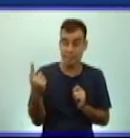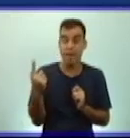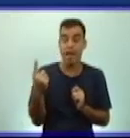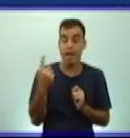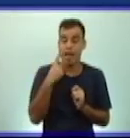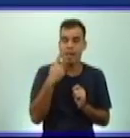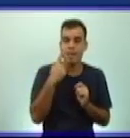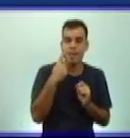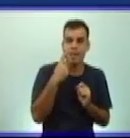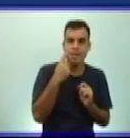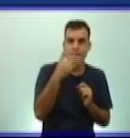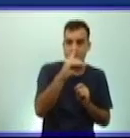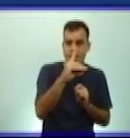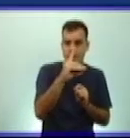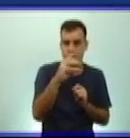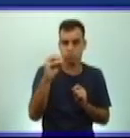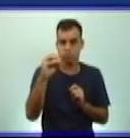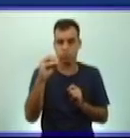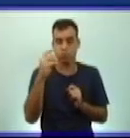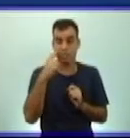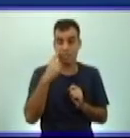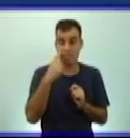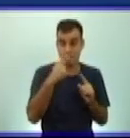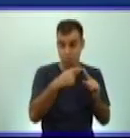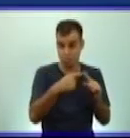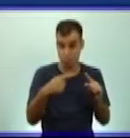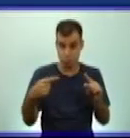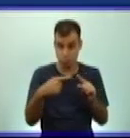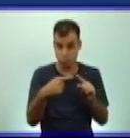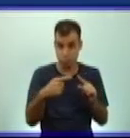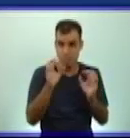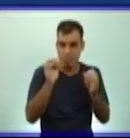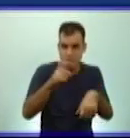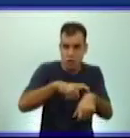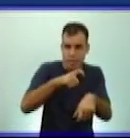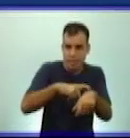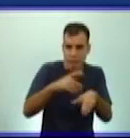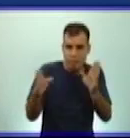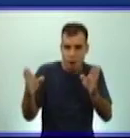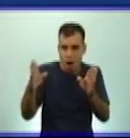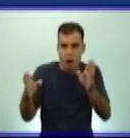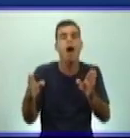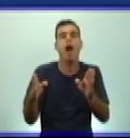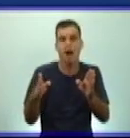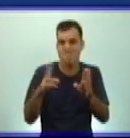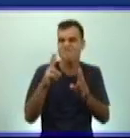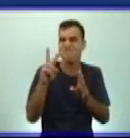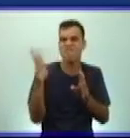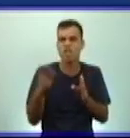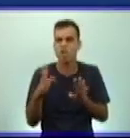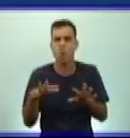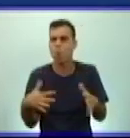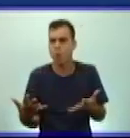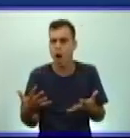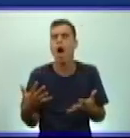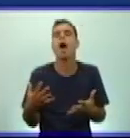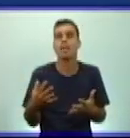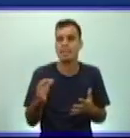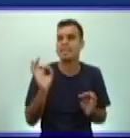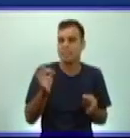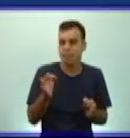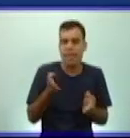tiempo y cuando se realizan iguales desplazamientos en iguales intervalos de tiempo, la velocidad que se obtiene ustedes conocen que es